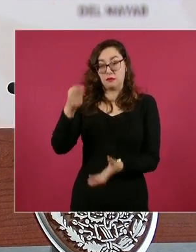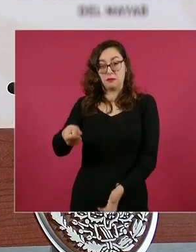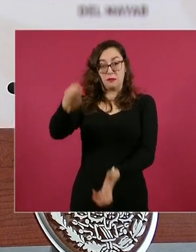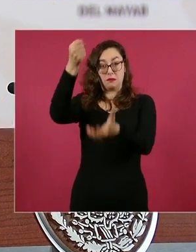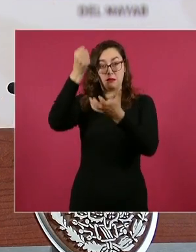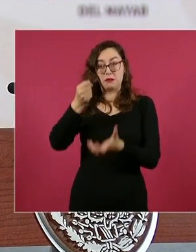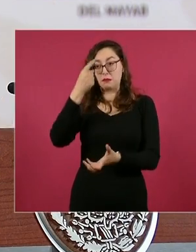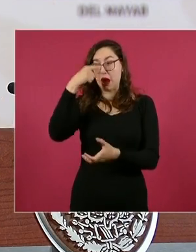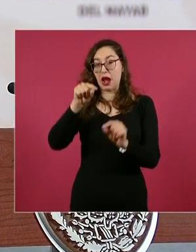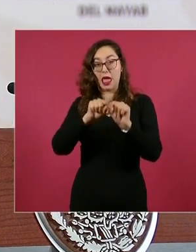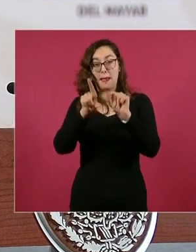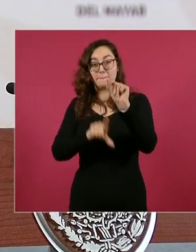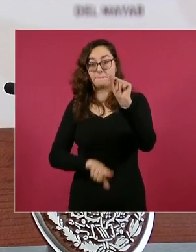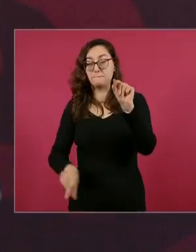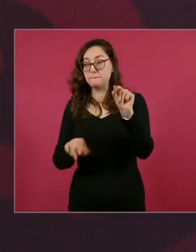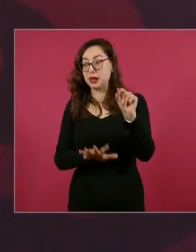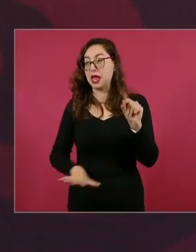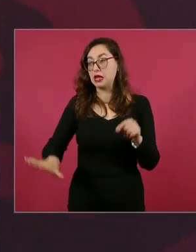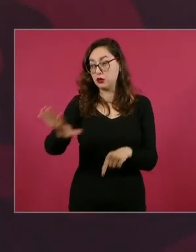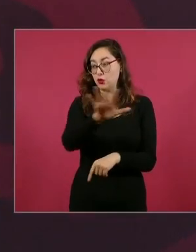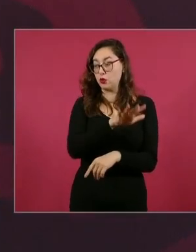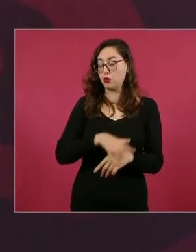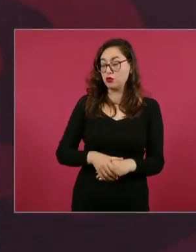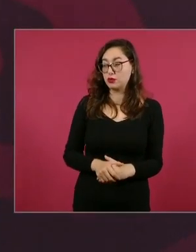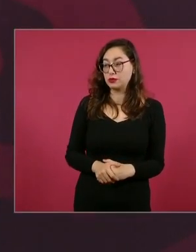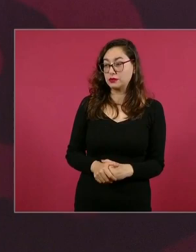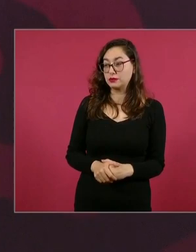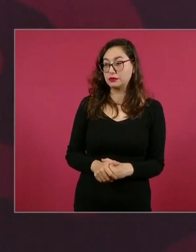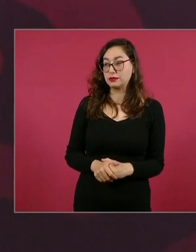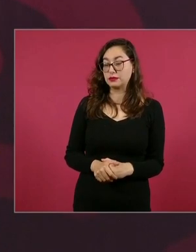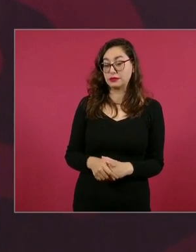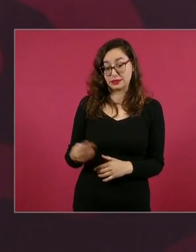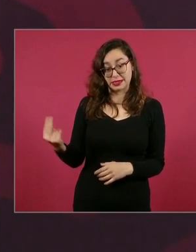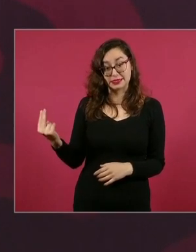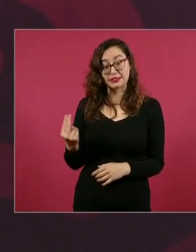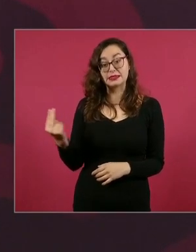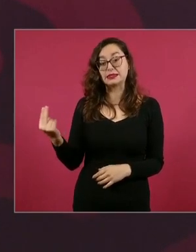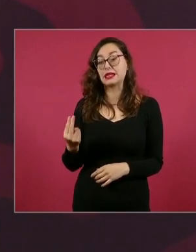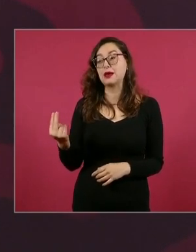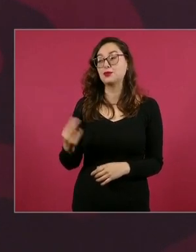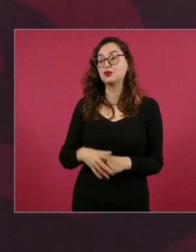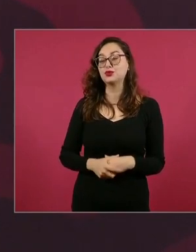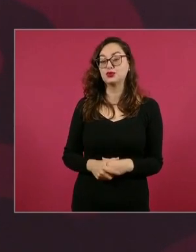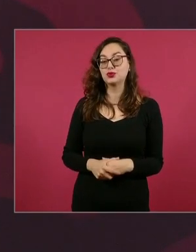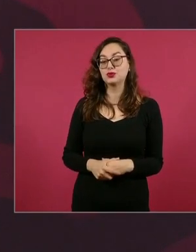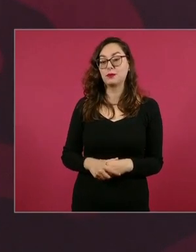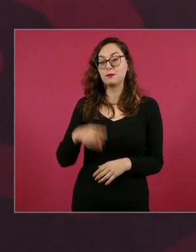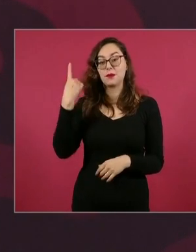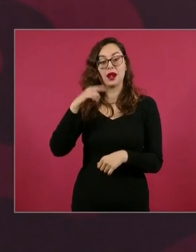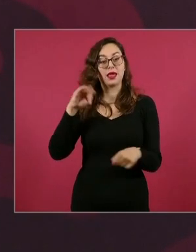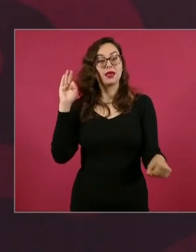imagínes lo que se puede hacer con 35,000 millones En beneficio del pueblo